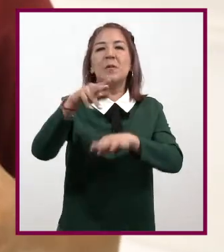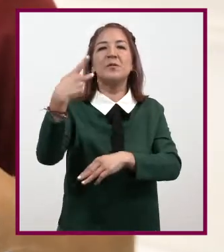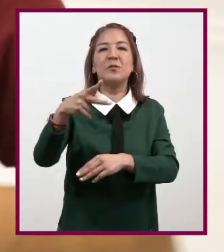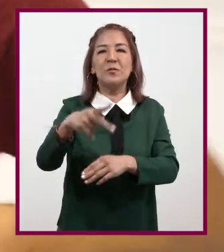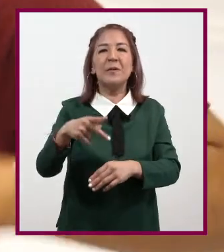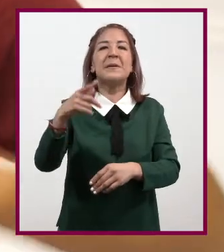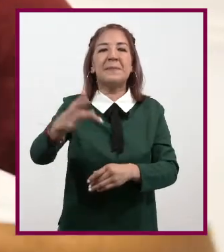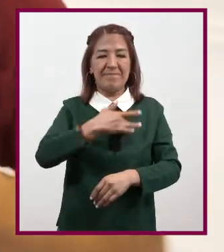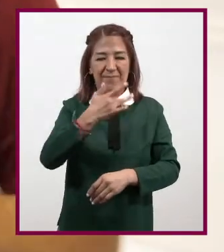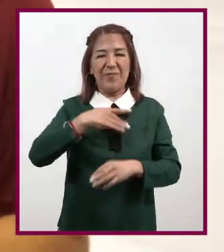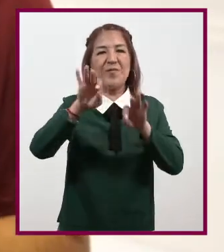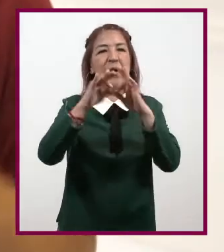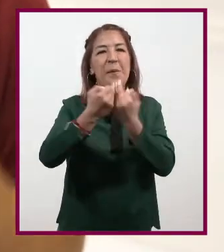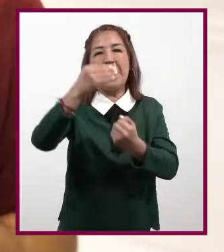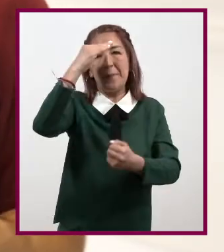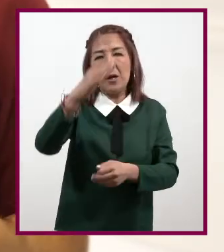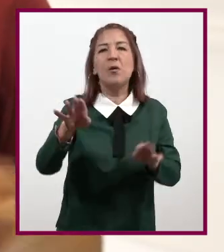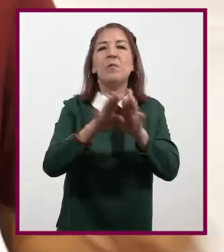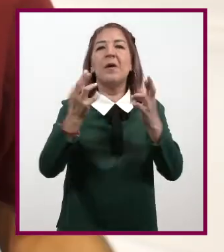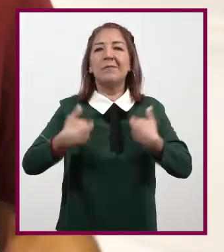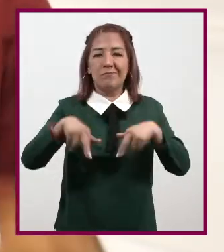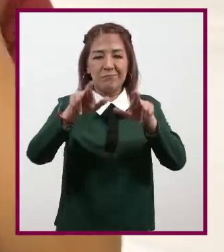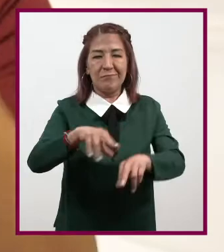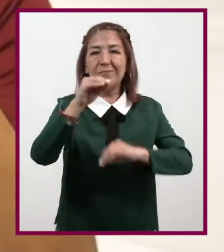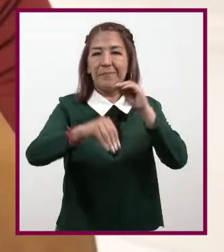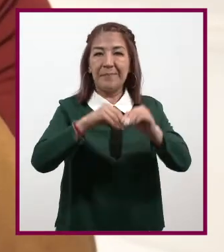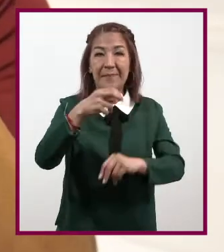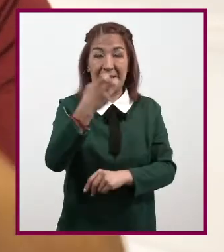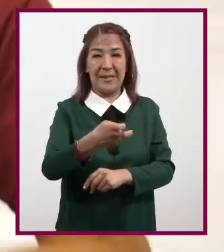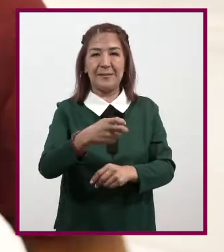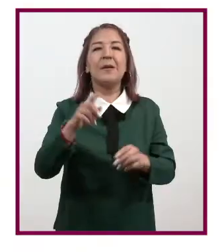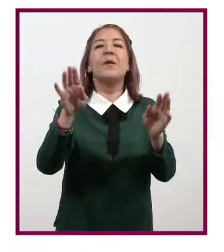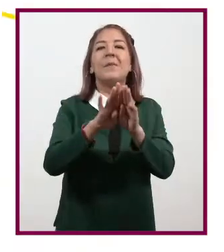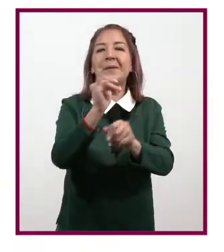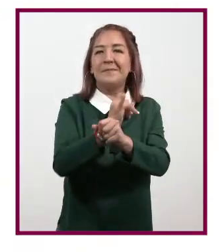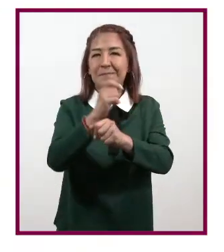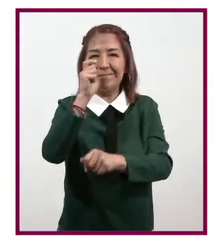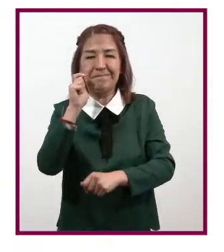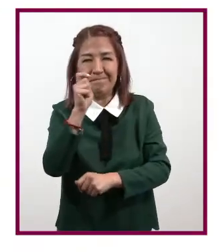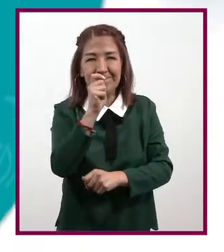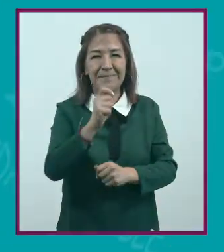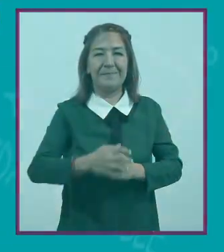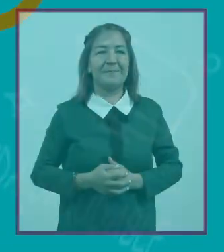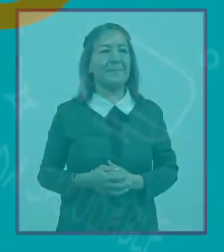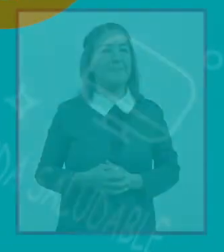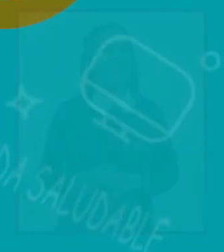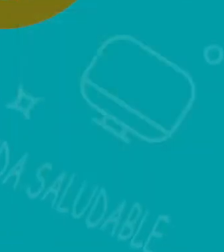de pensamiento y la manera en que podemos representarlos? Esto es Bajo la Lupa.